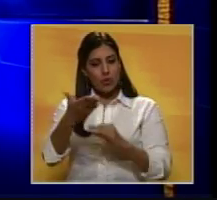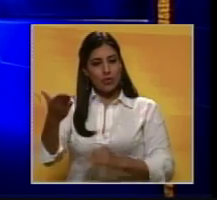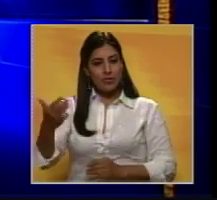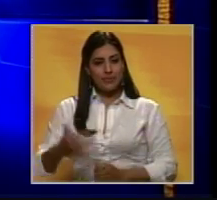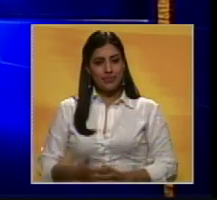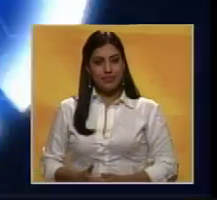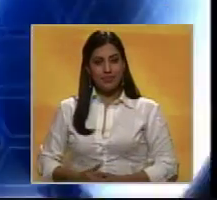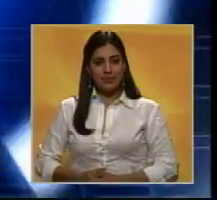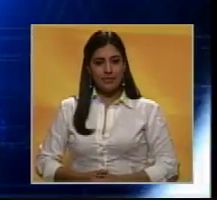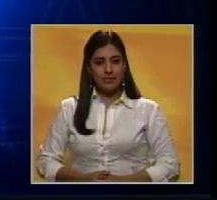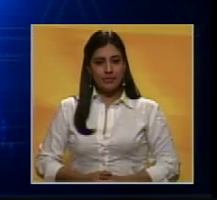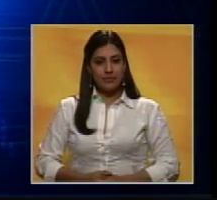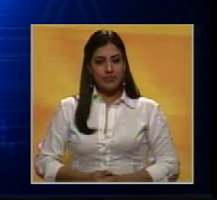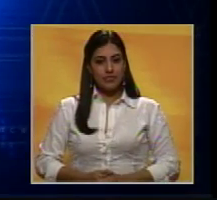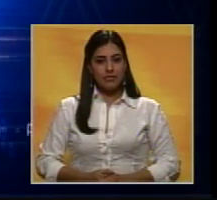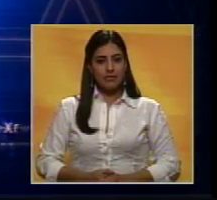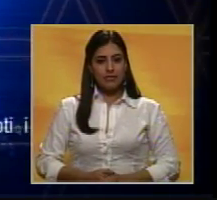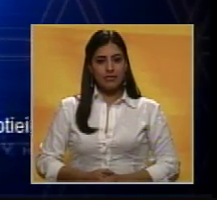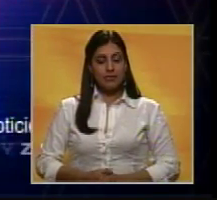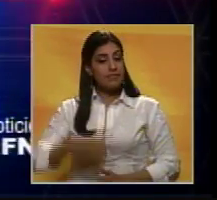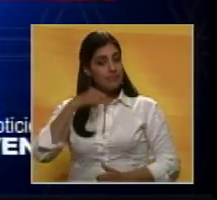para todos.